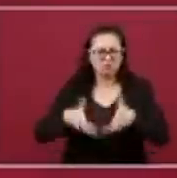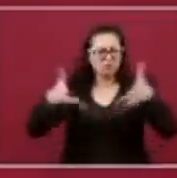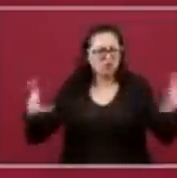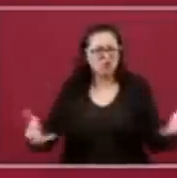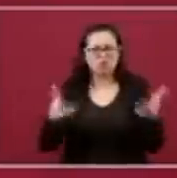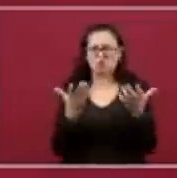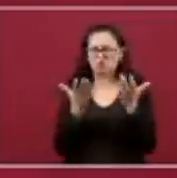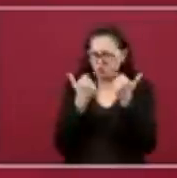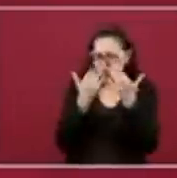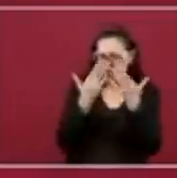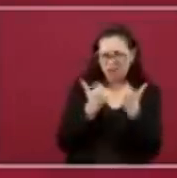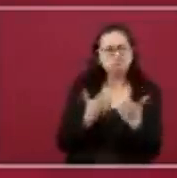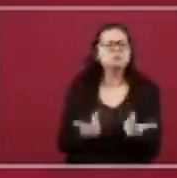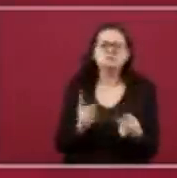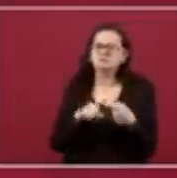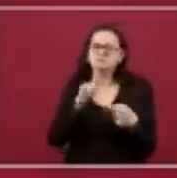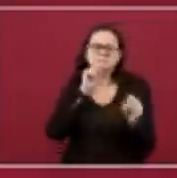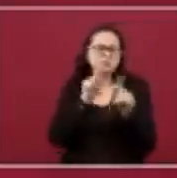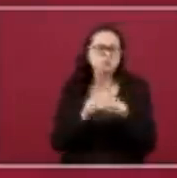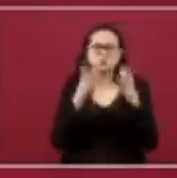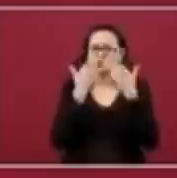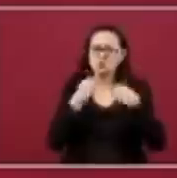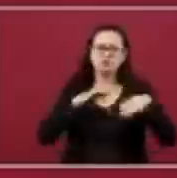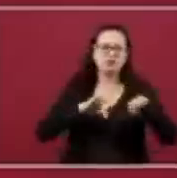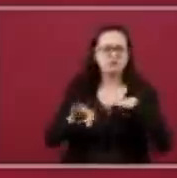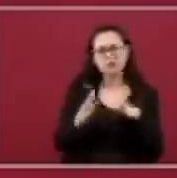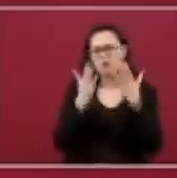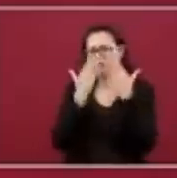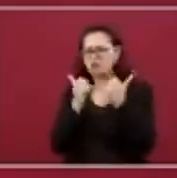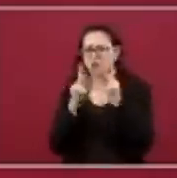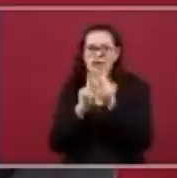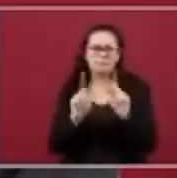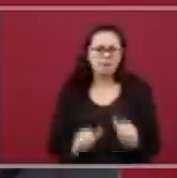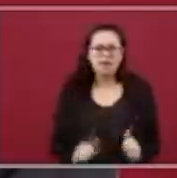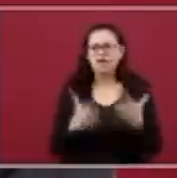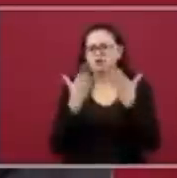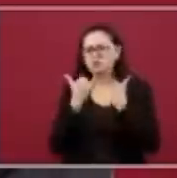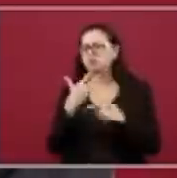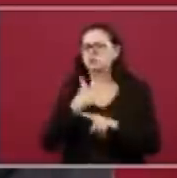hay bienestar, no hay paz, no hay tranquilidad. Yo estoy